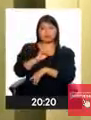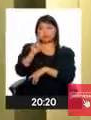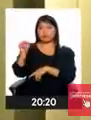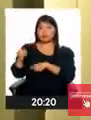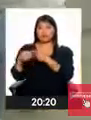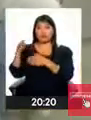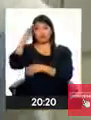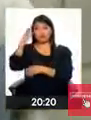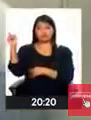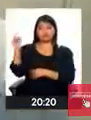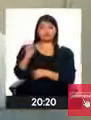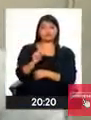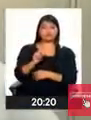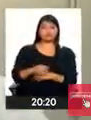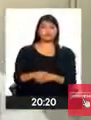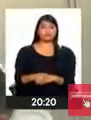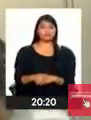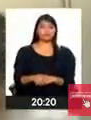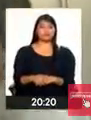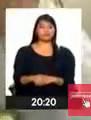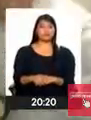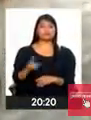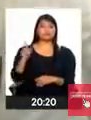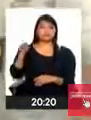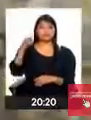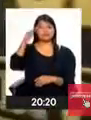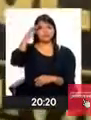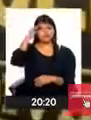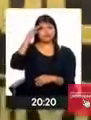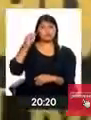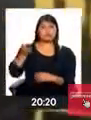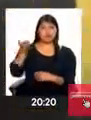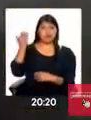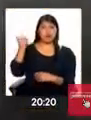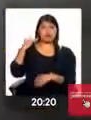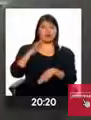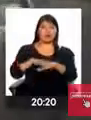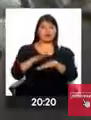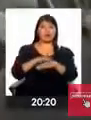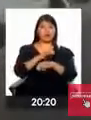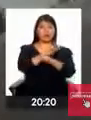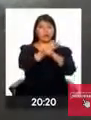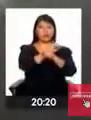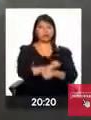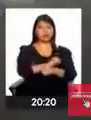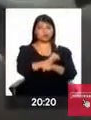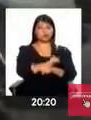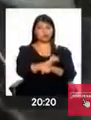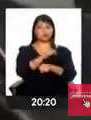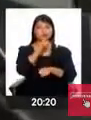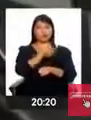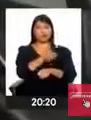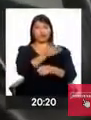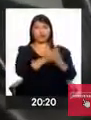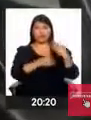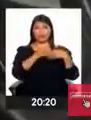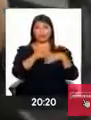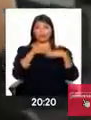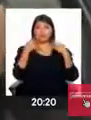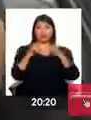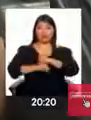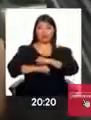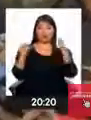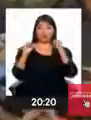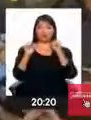llegó la policía. La policía ya le seguía los pasos. Los redujo. Su proceder delictivo pudo tener